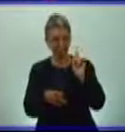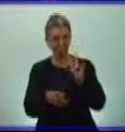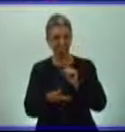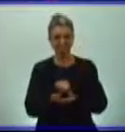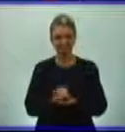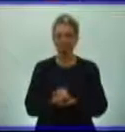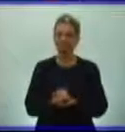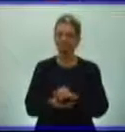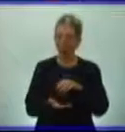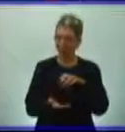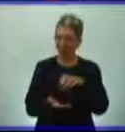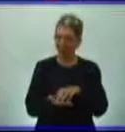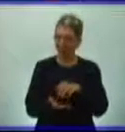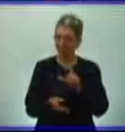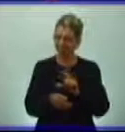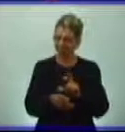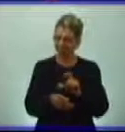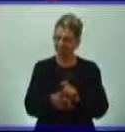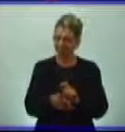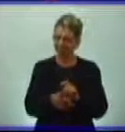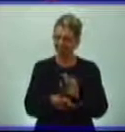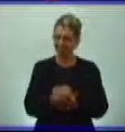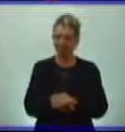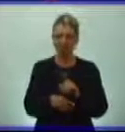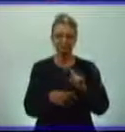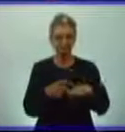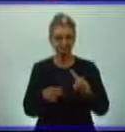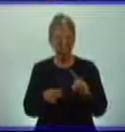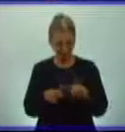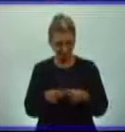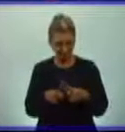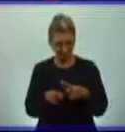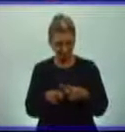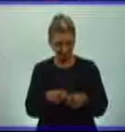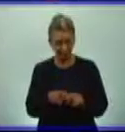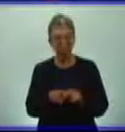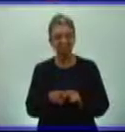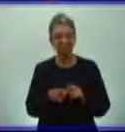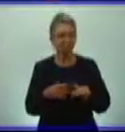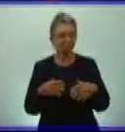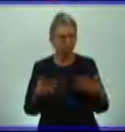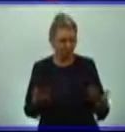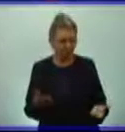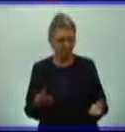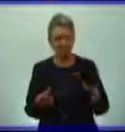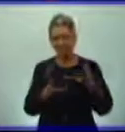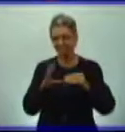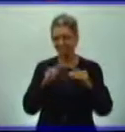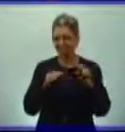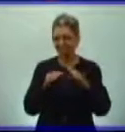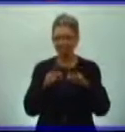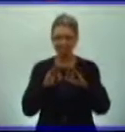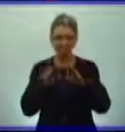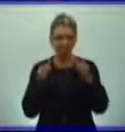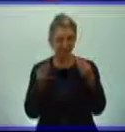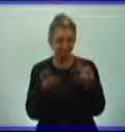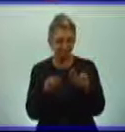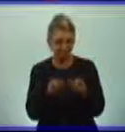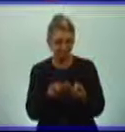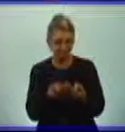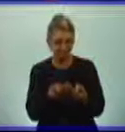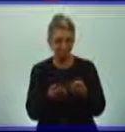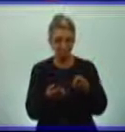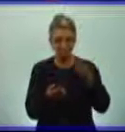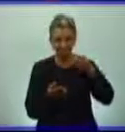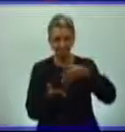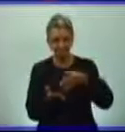hemos hablado de los campos. Y la otra actividad que deben realizar los estudiantes es que comenten con los familiares sobre los